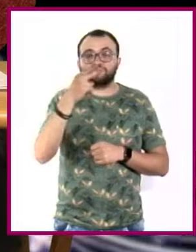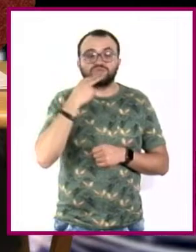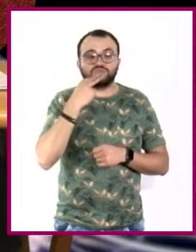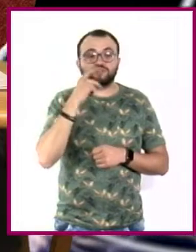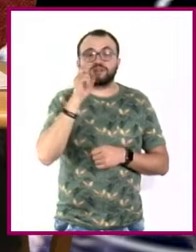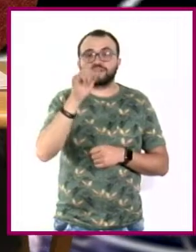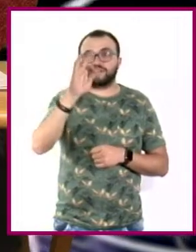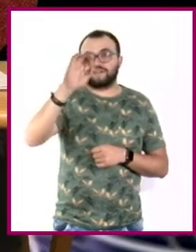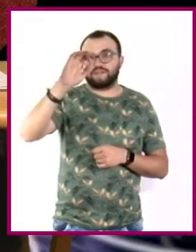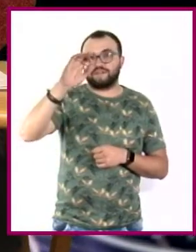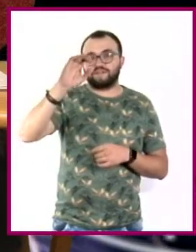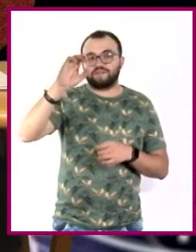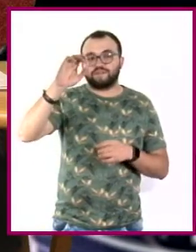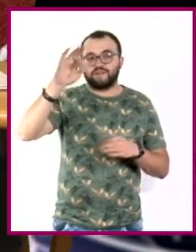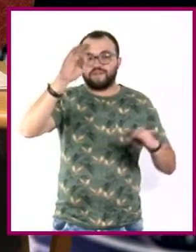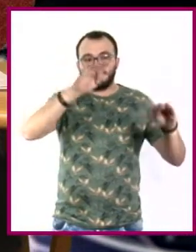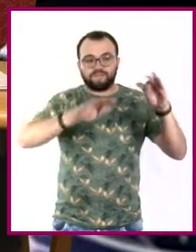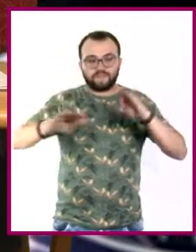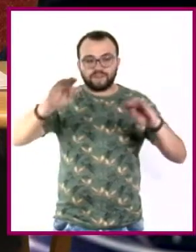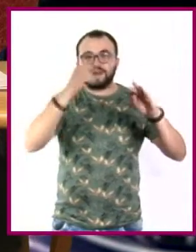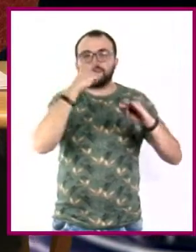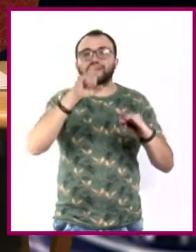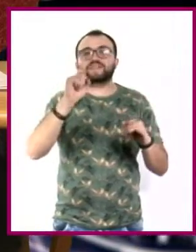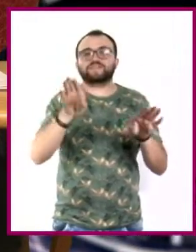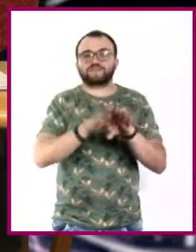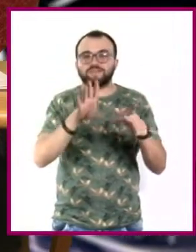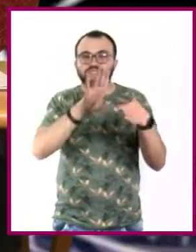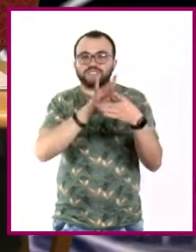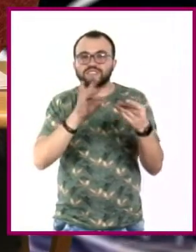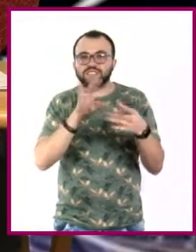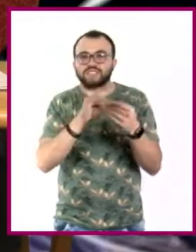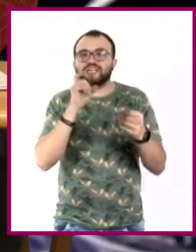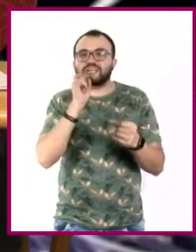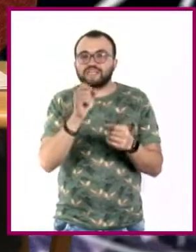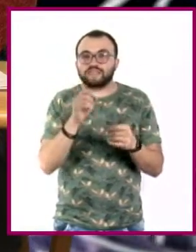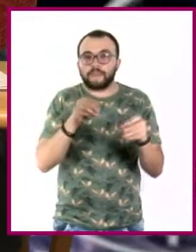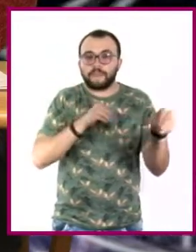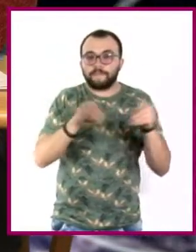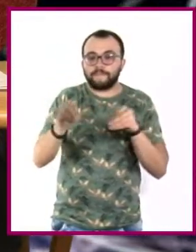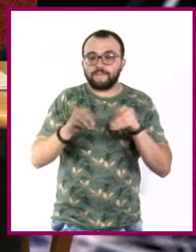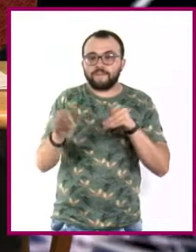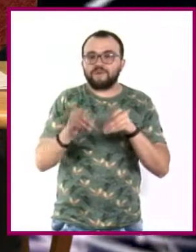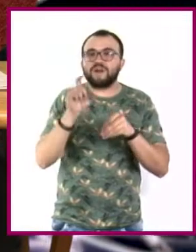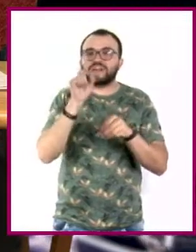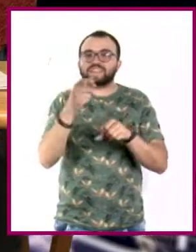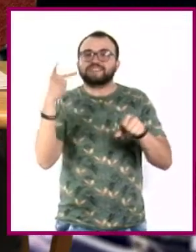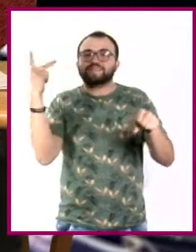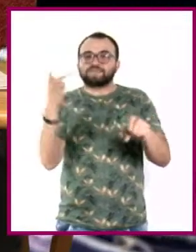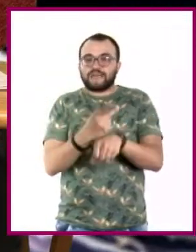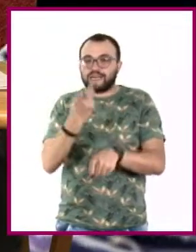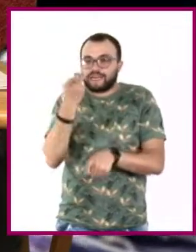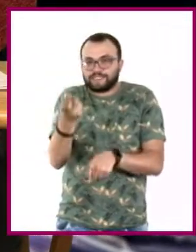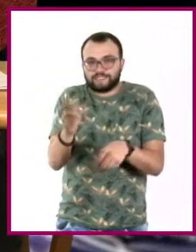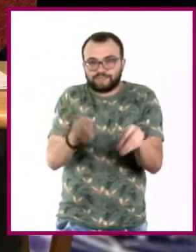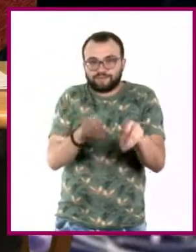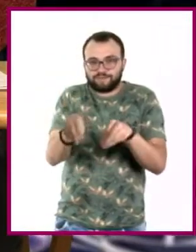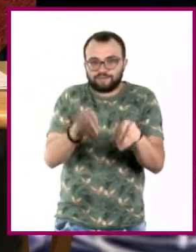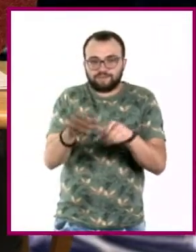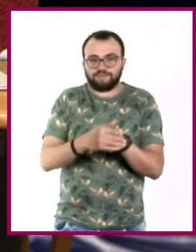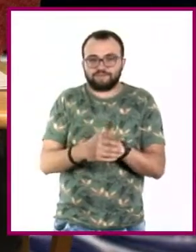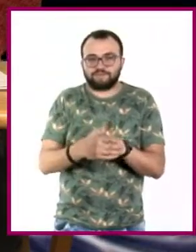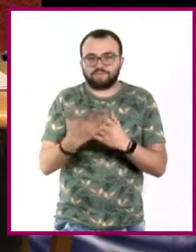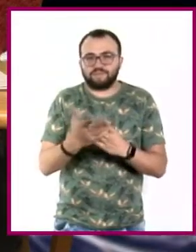la física para describir la relación entre movimiento y las causas o fuerzas que producen ese movimiento. En